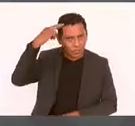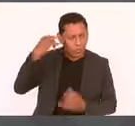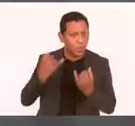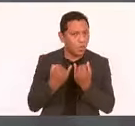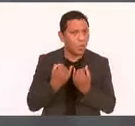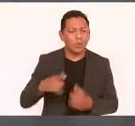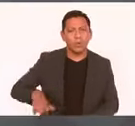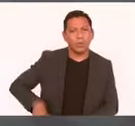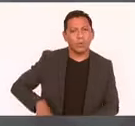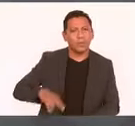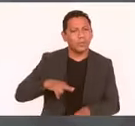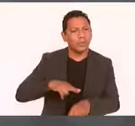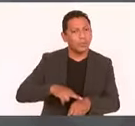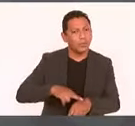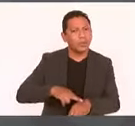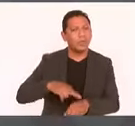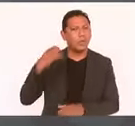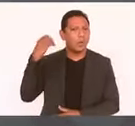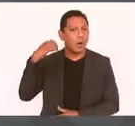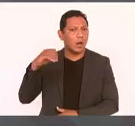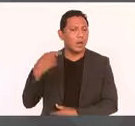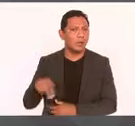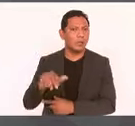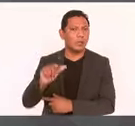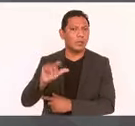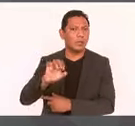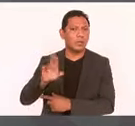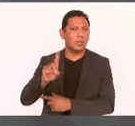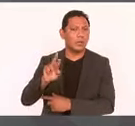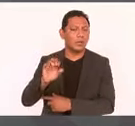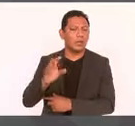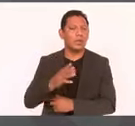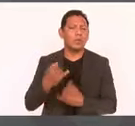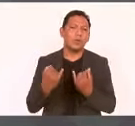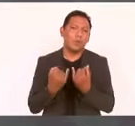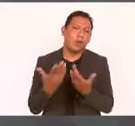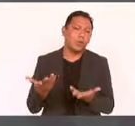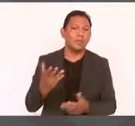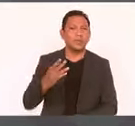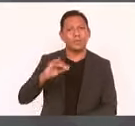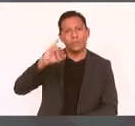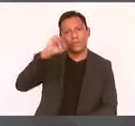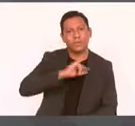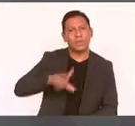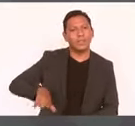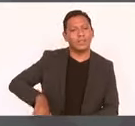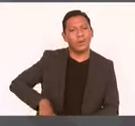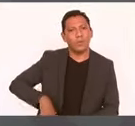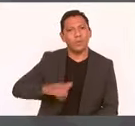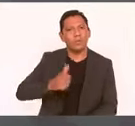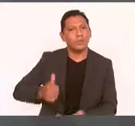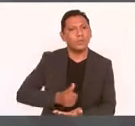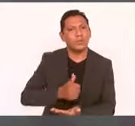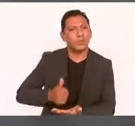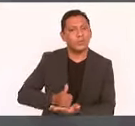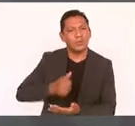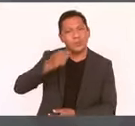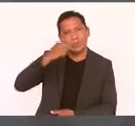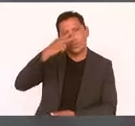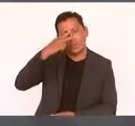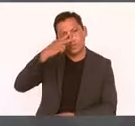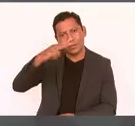de Oaxaca, Alejandro Murat, y por supuesto con la jefa de gobierno de nuestra ciudad